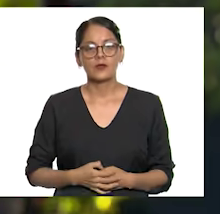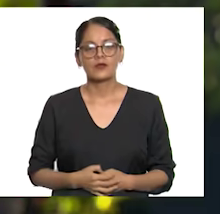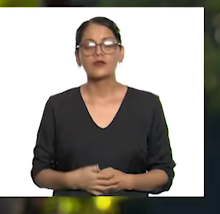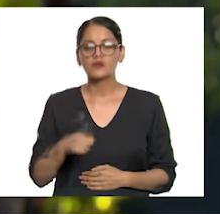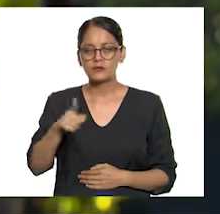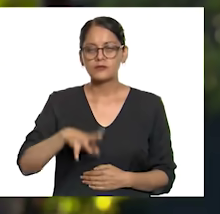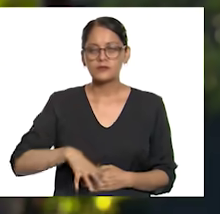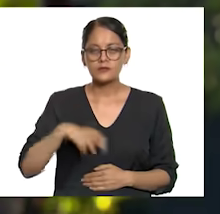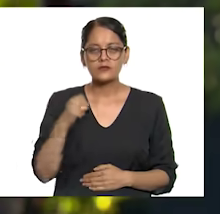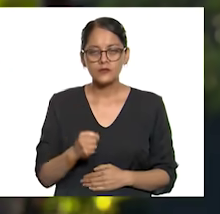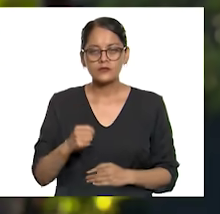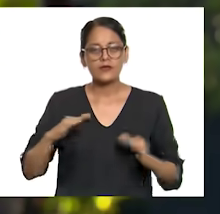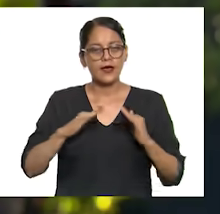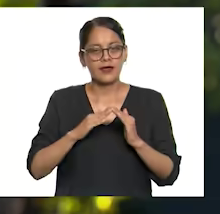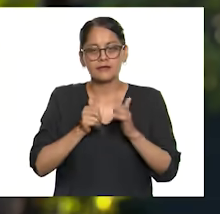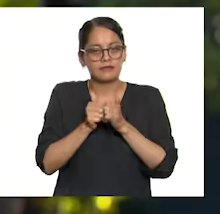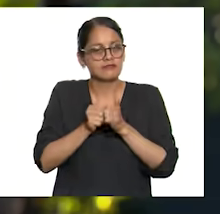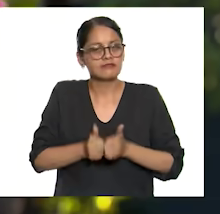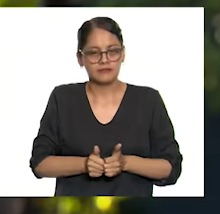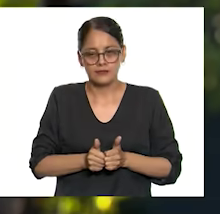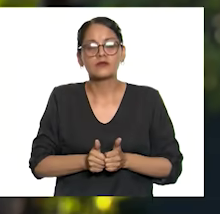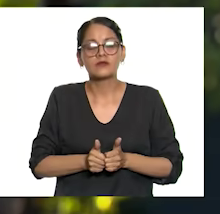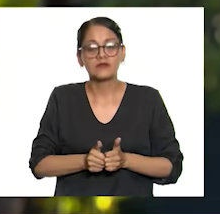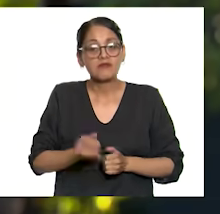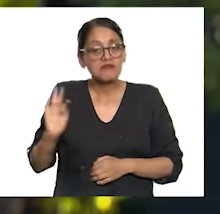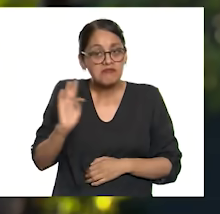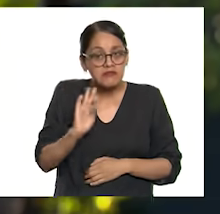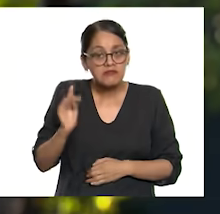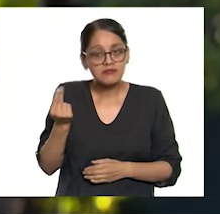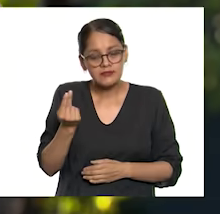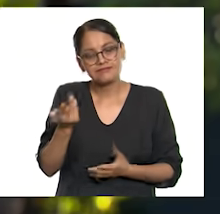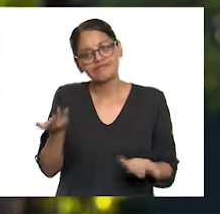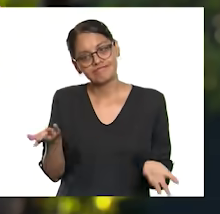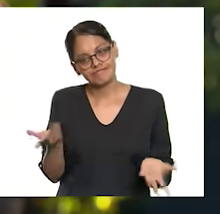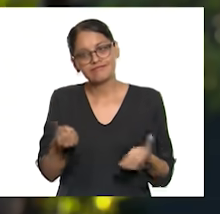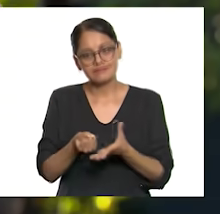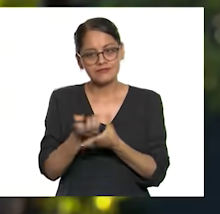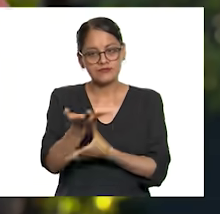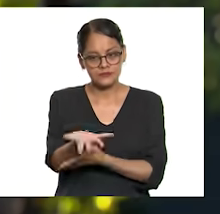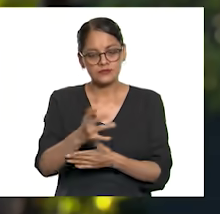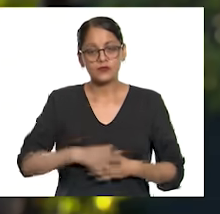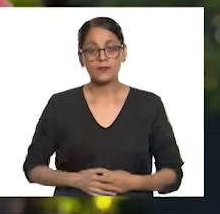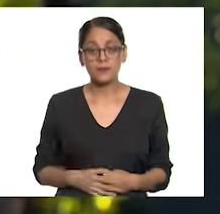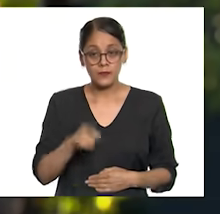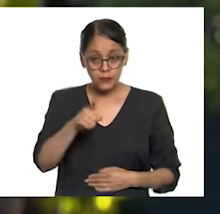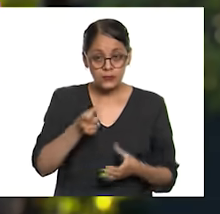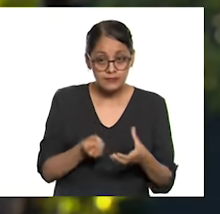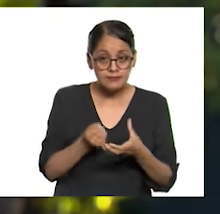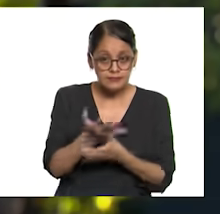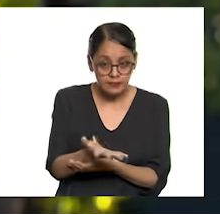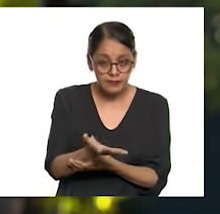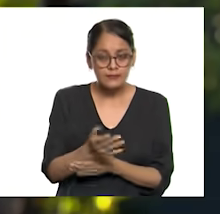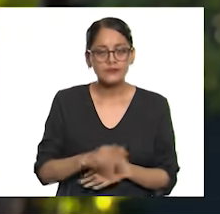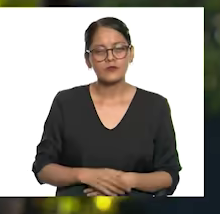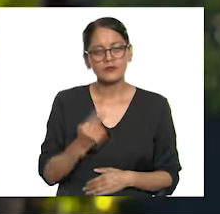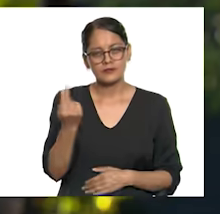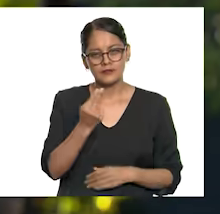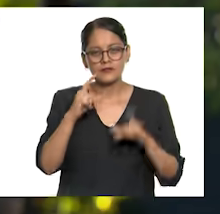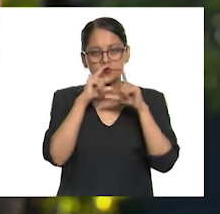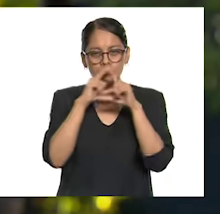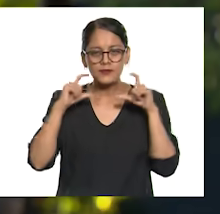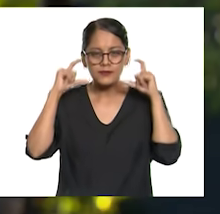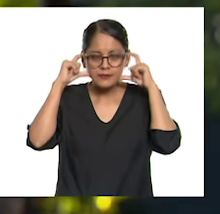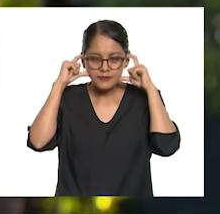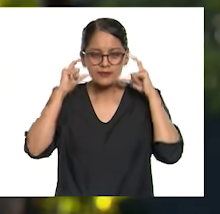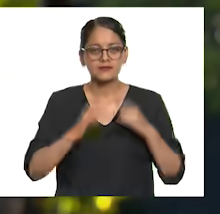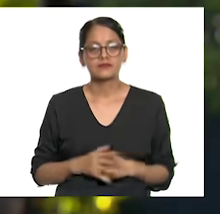Trata de no salir de casa a menos que sea muy necesario. Si lo haces, utiliza